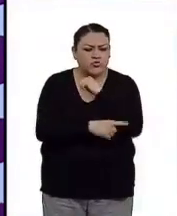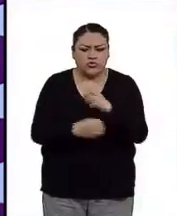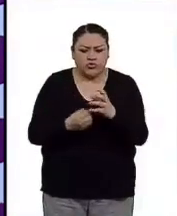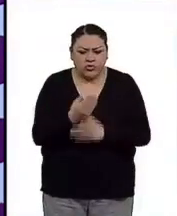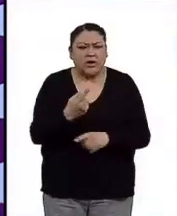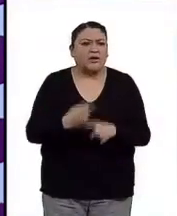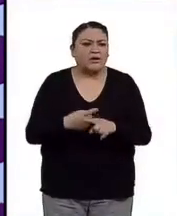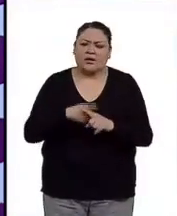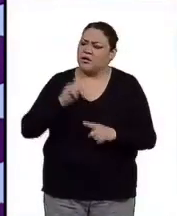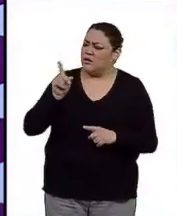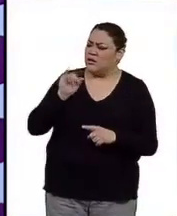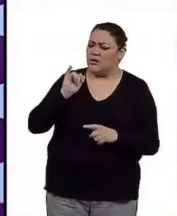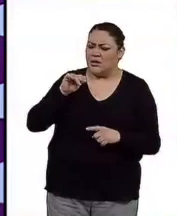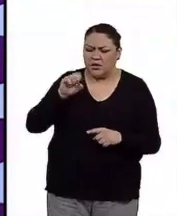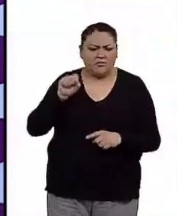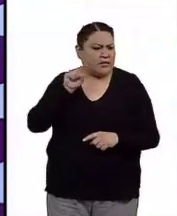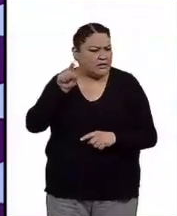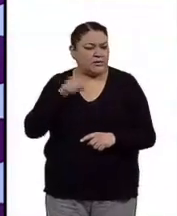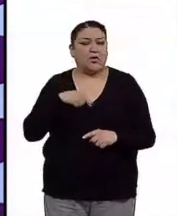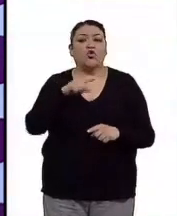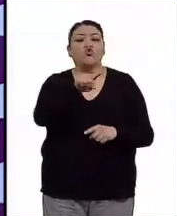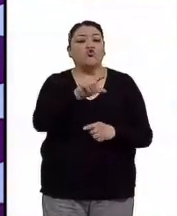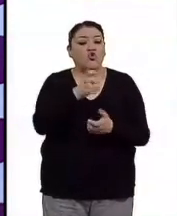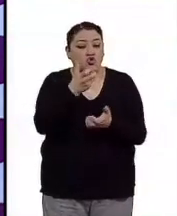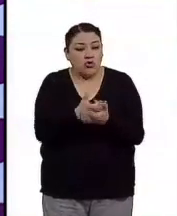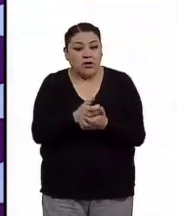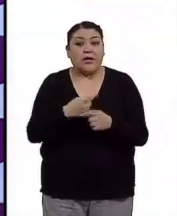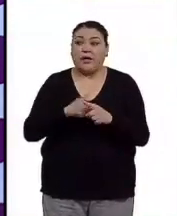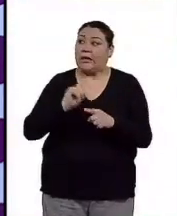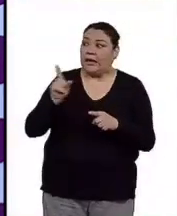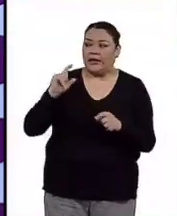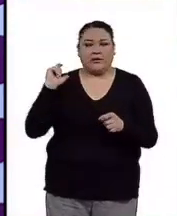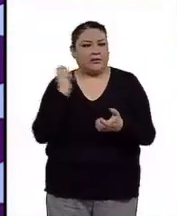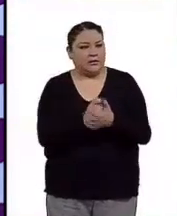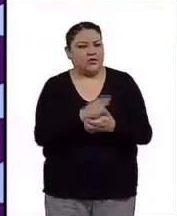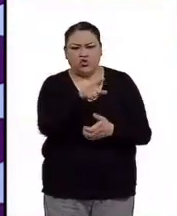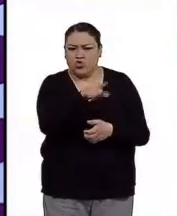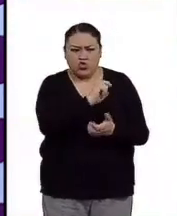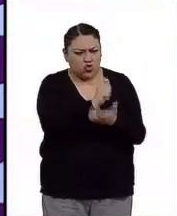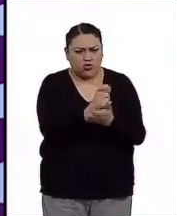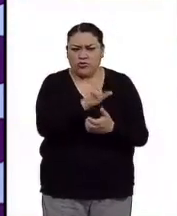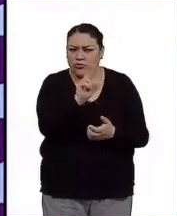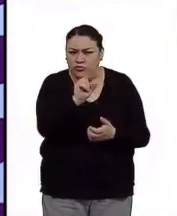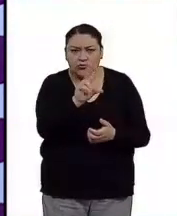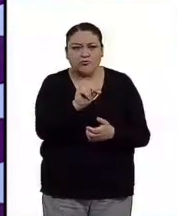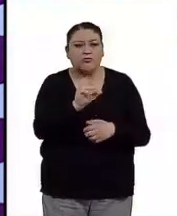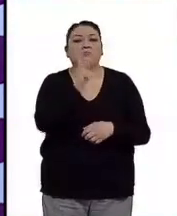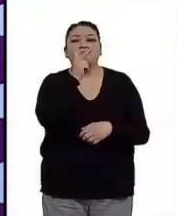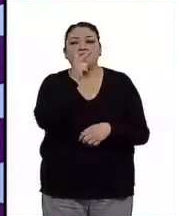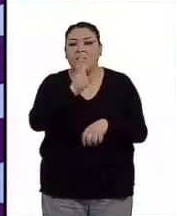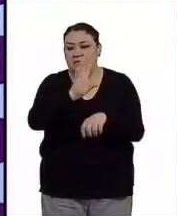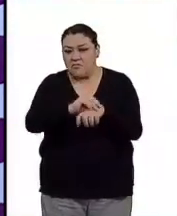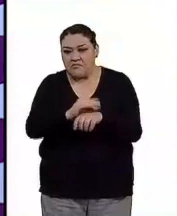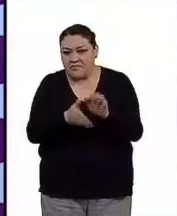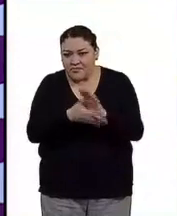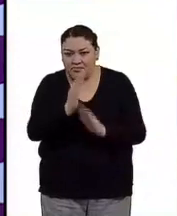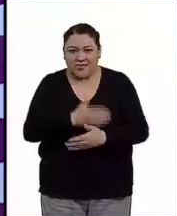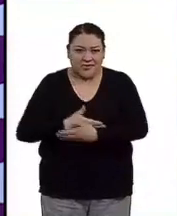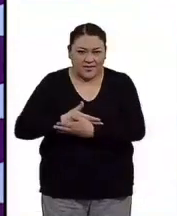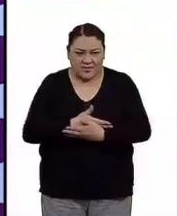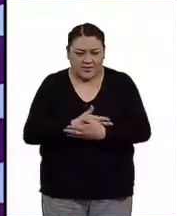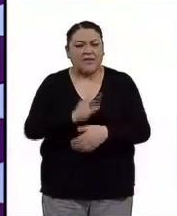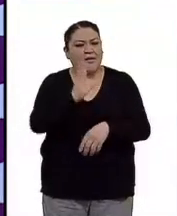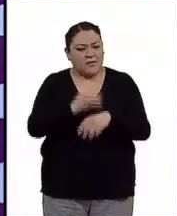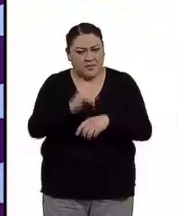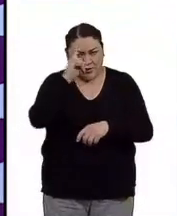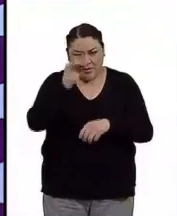pagar el seguro, que no te va a costar la incapacidad, que esa la va a pagar el seguro, ¿no? El tema de las licencias de paternidad, ¿no? Para entonces equilibrar tanto